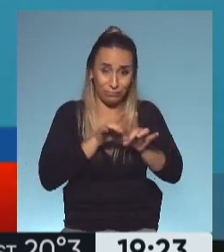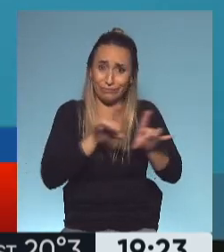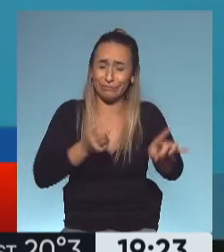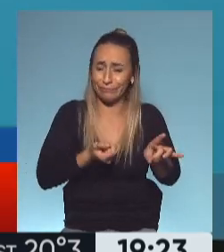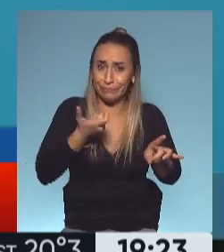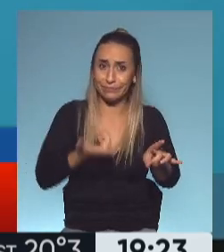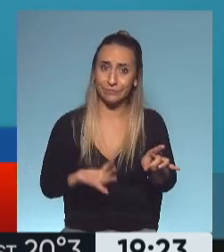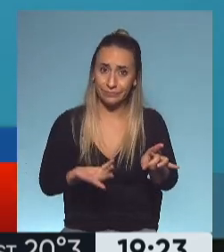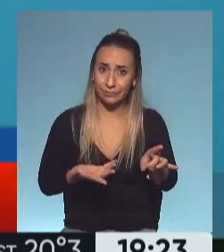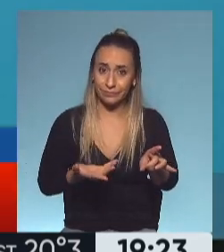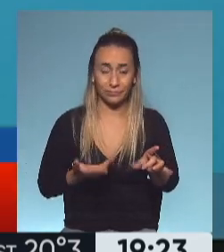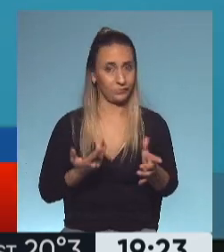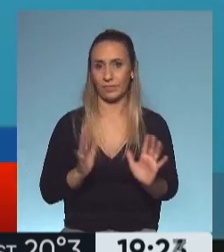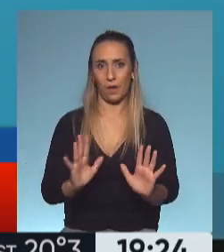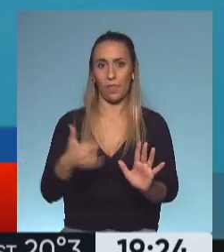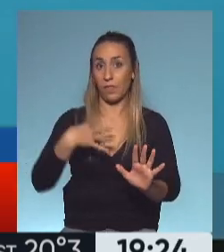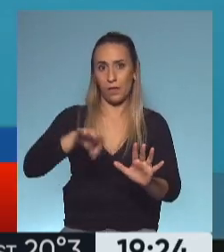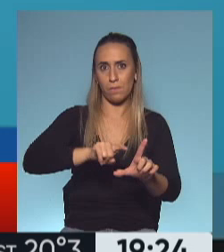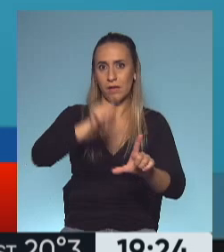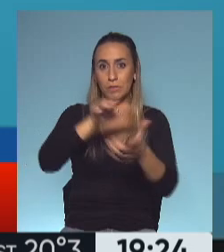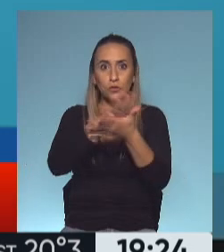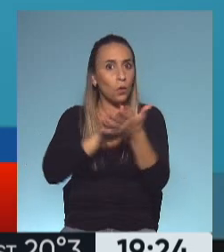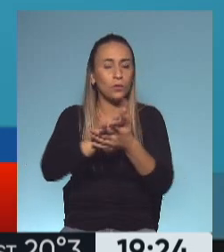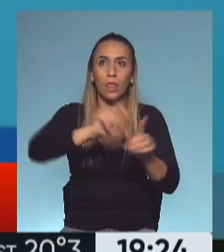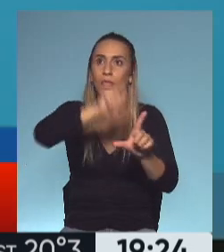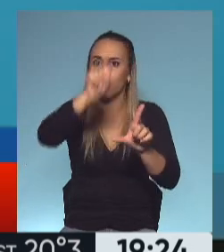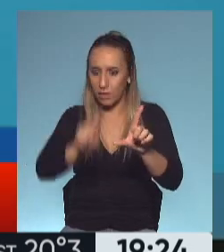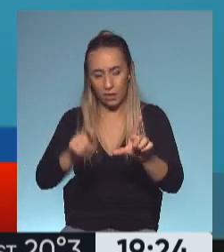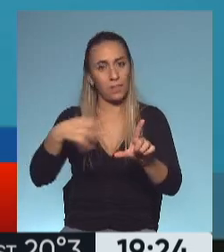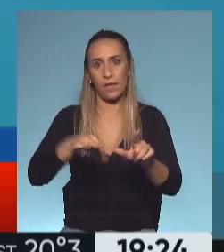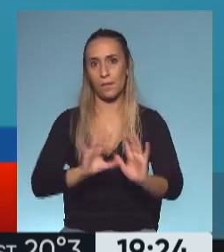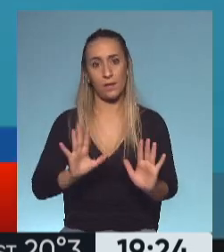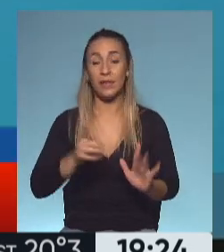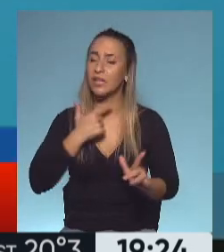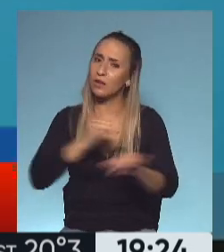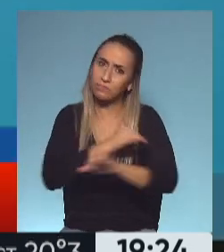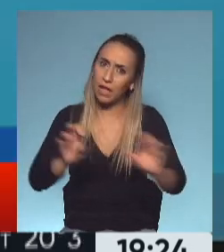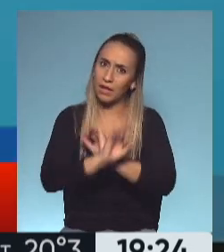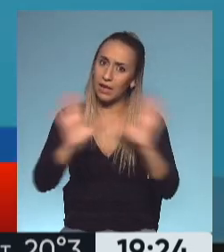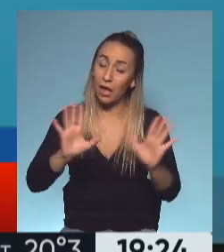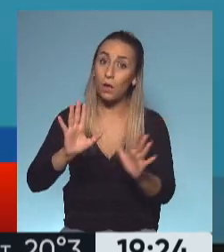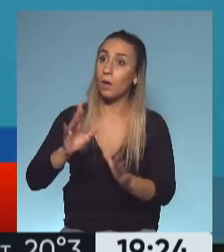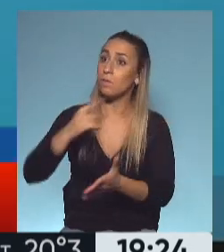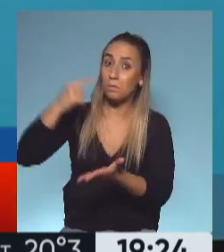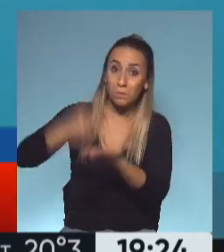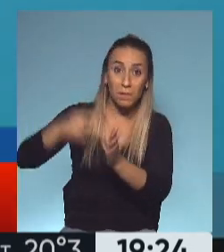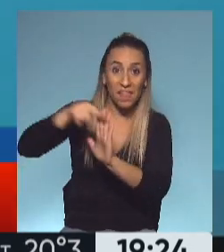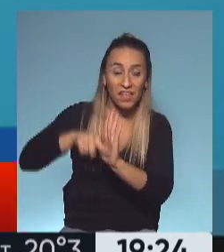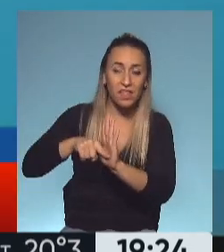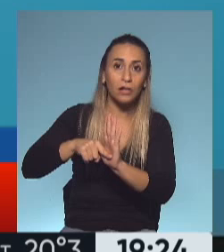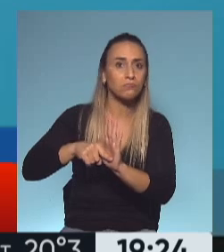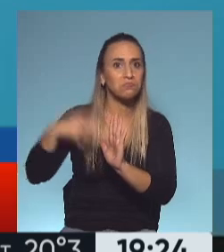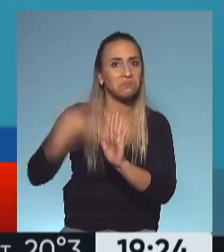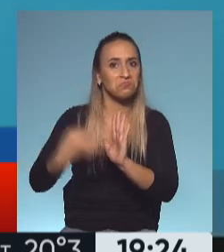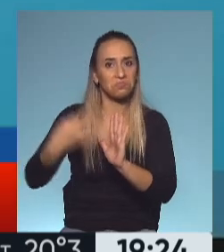permitirlo. Pero hay algo peor y quiero decirlo claramente. Las medidas funcionaron. Esas medidas